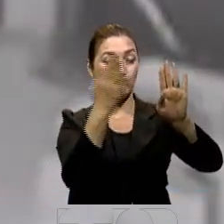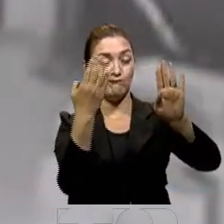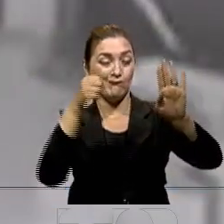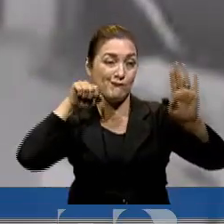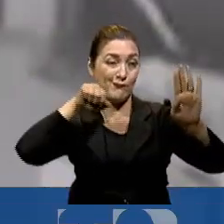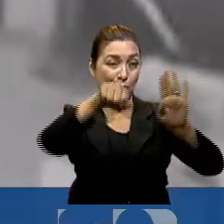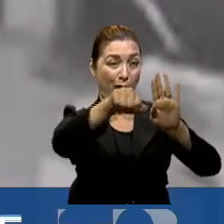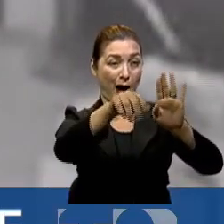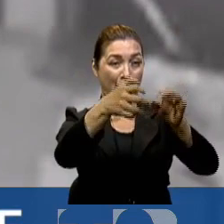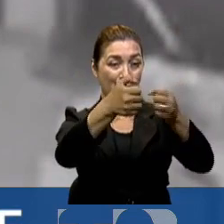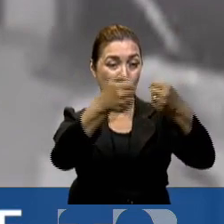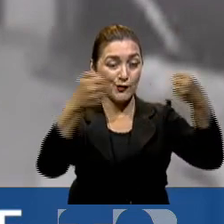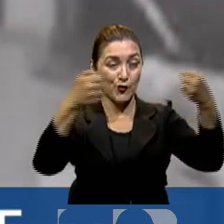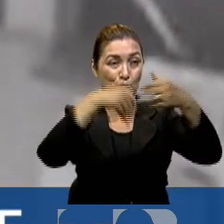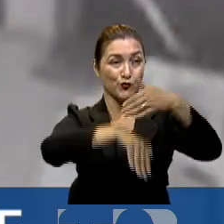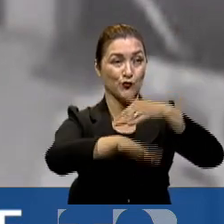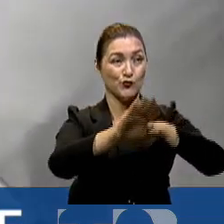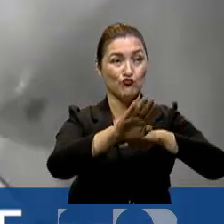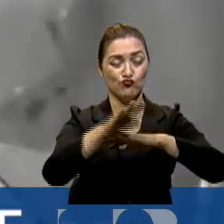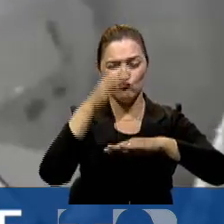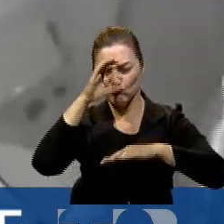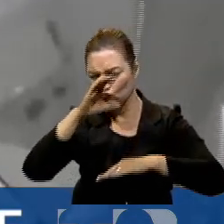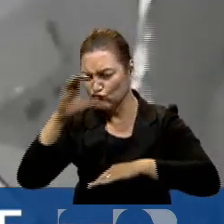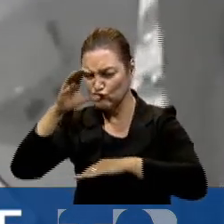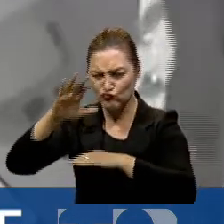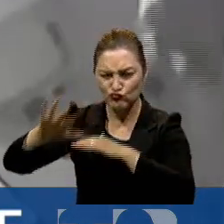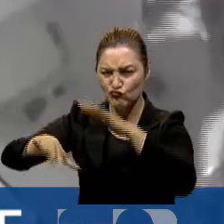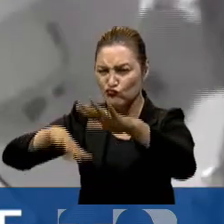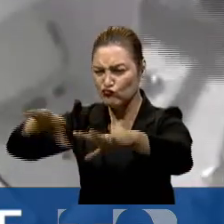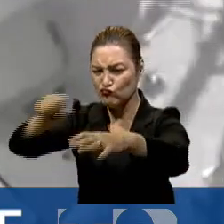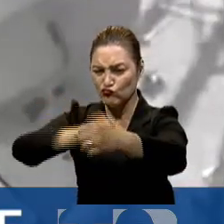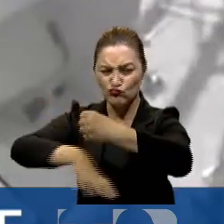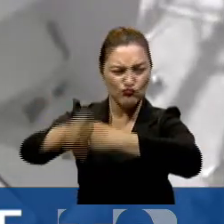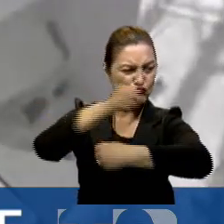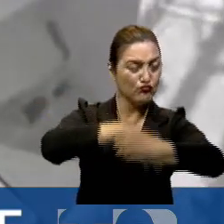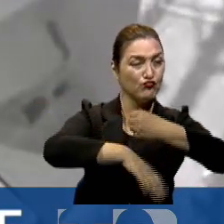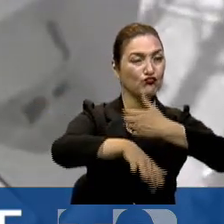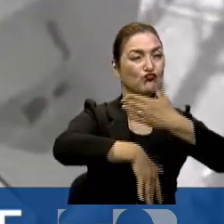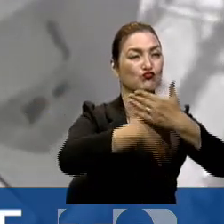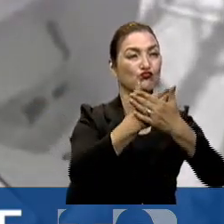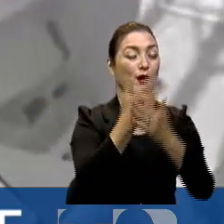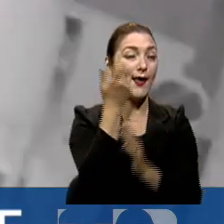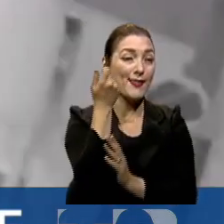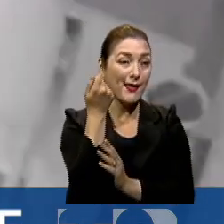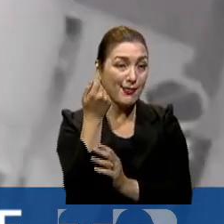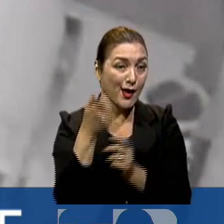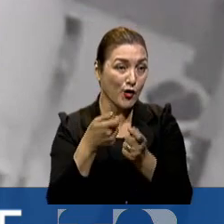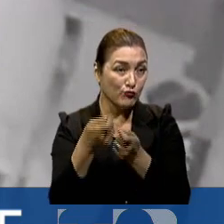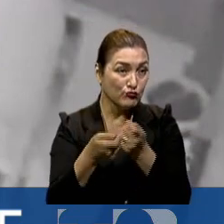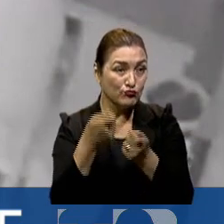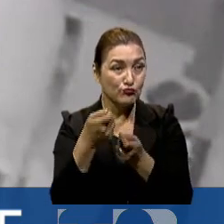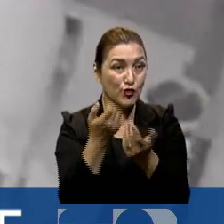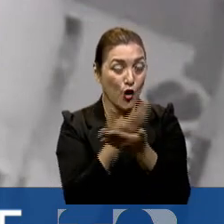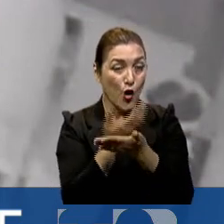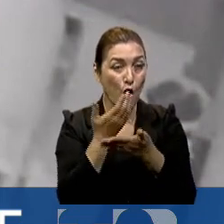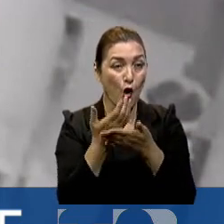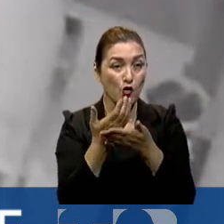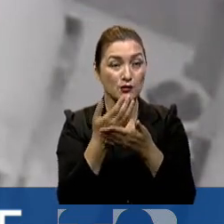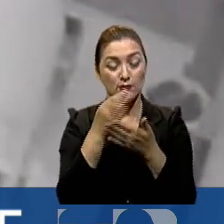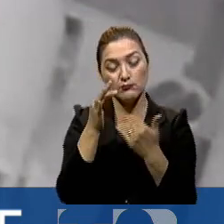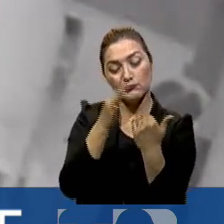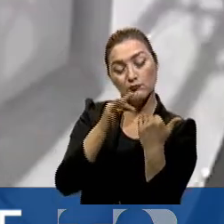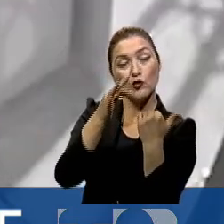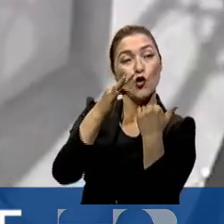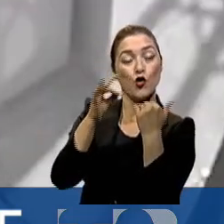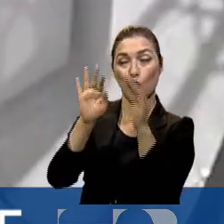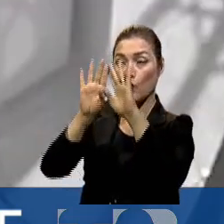para requisar cada rincón del local comercial. Los afectados indican que se llevaron dinero en efectivo, artículos de belleza y hasta